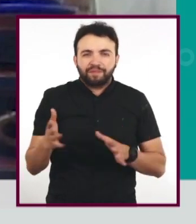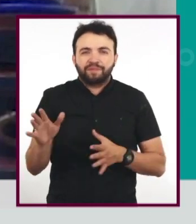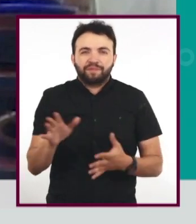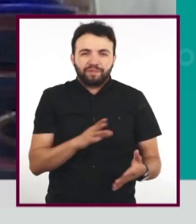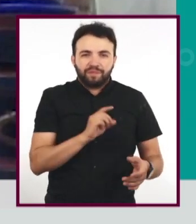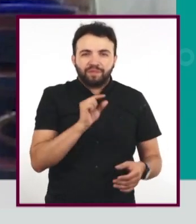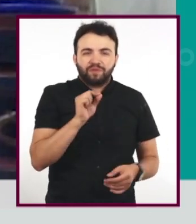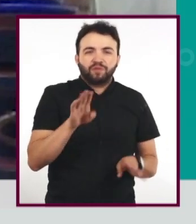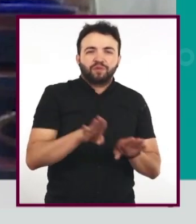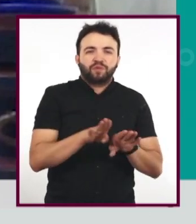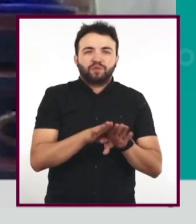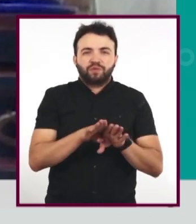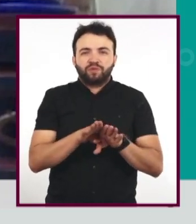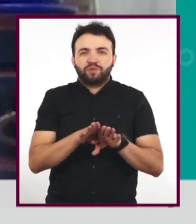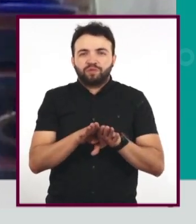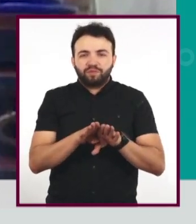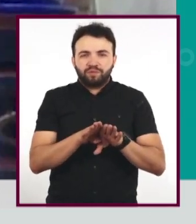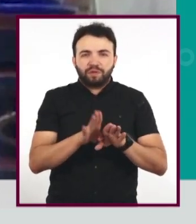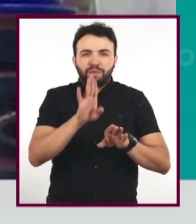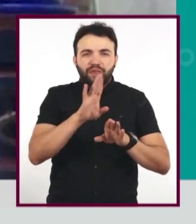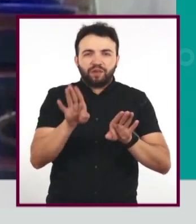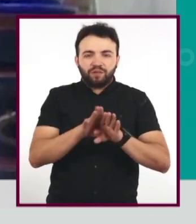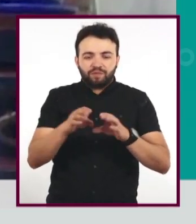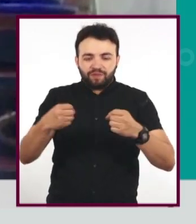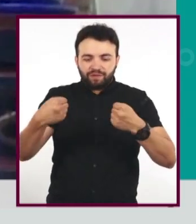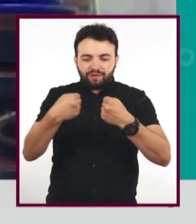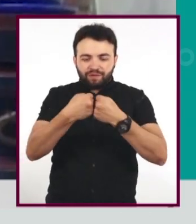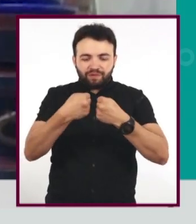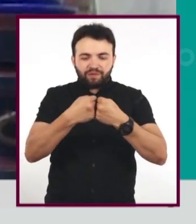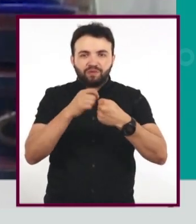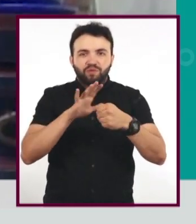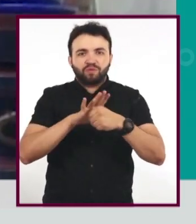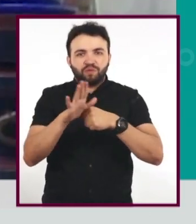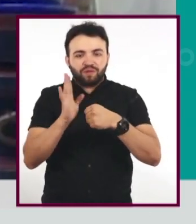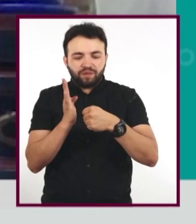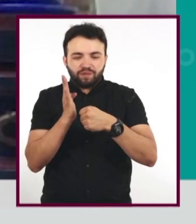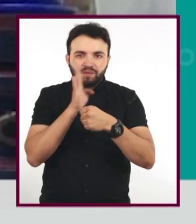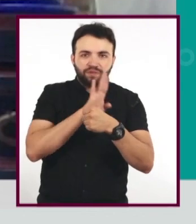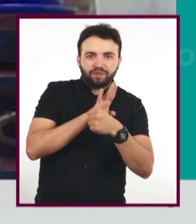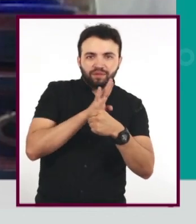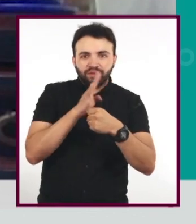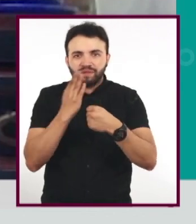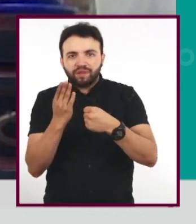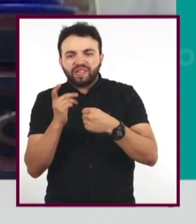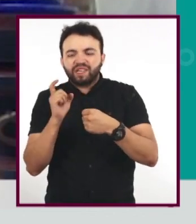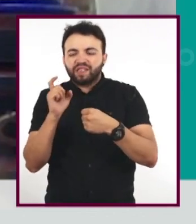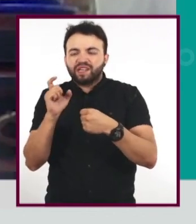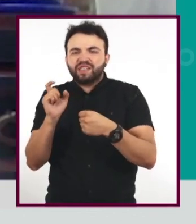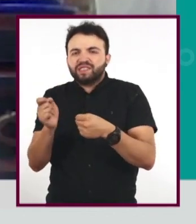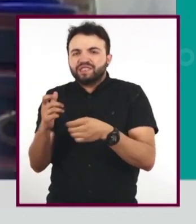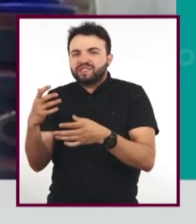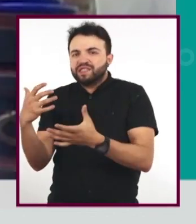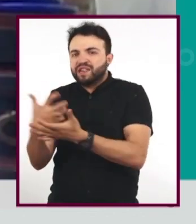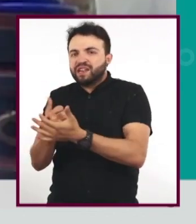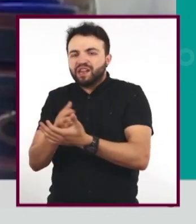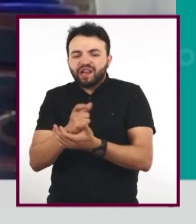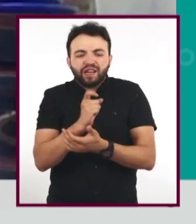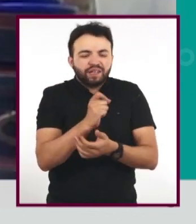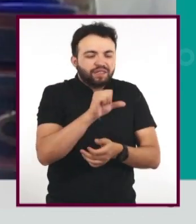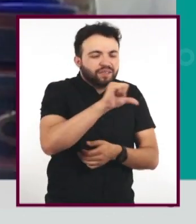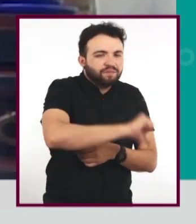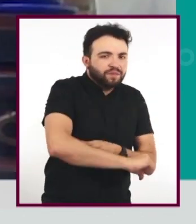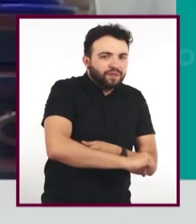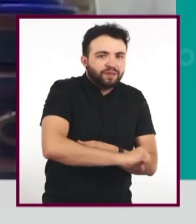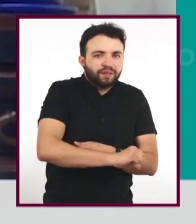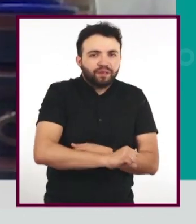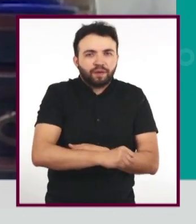la frontera entre uno y otro y no queda bien claro en última instancia qué sería ganar y qué sería perder. Pero yo creo